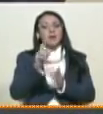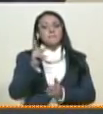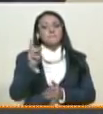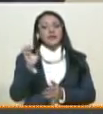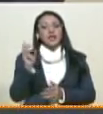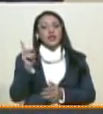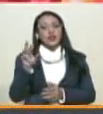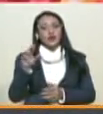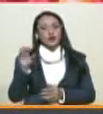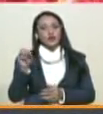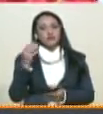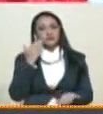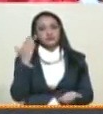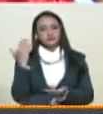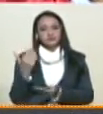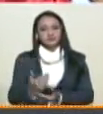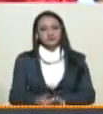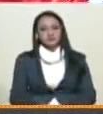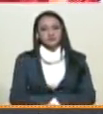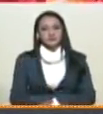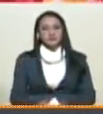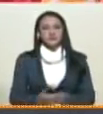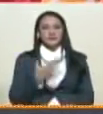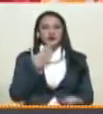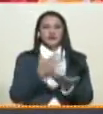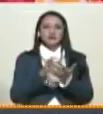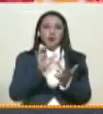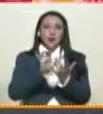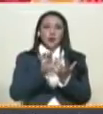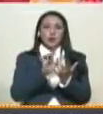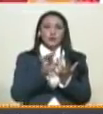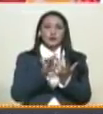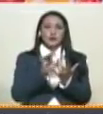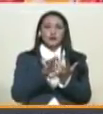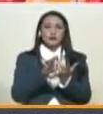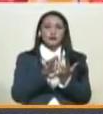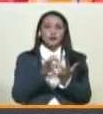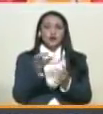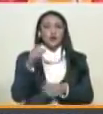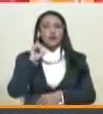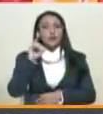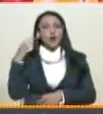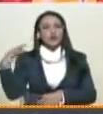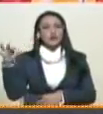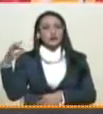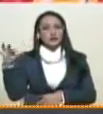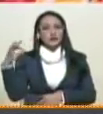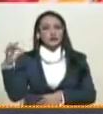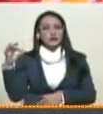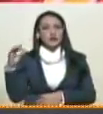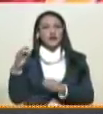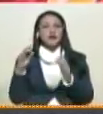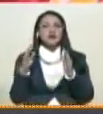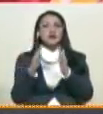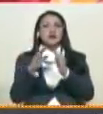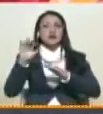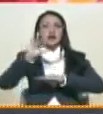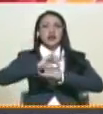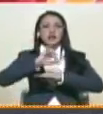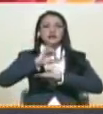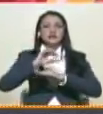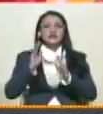Roger. Sí, gracias por este contacto informativo. Efectivamente, a esta hora nos encontramos en Guatire, específicamente en la iglesia Santa Cruz